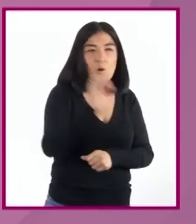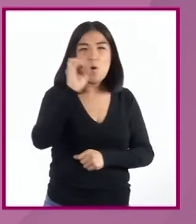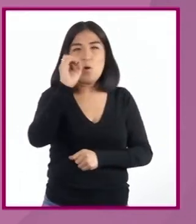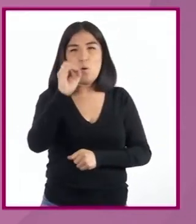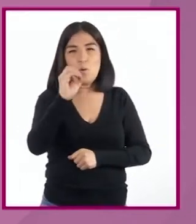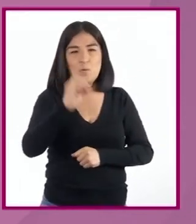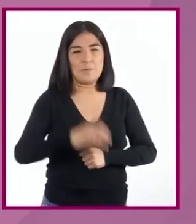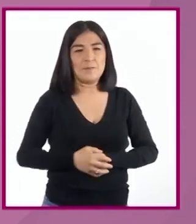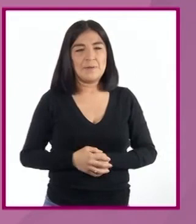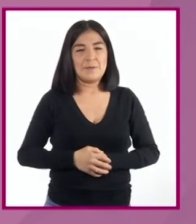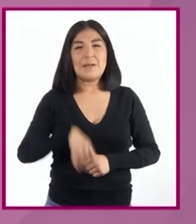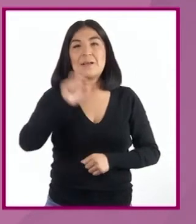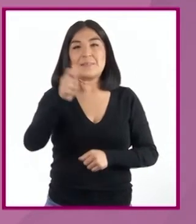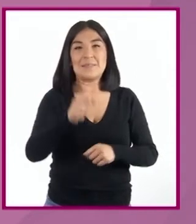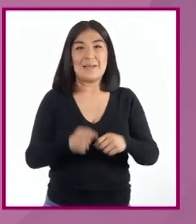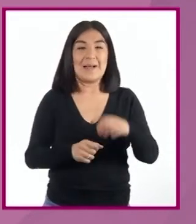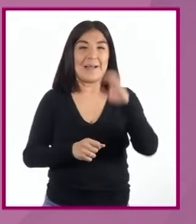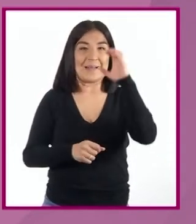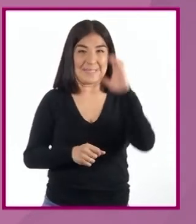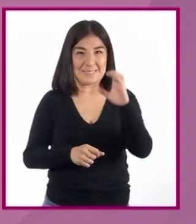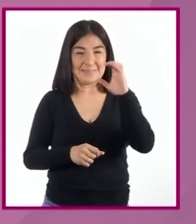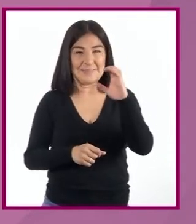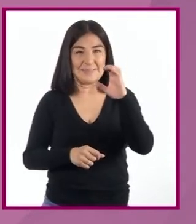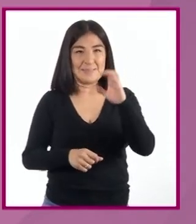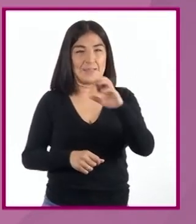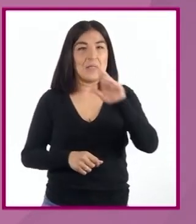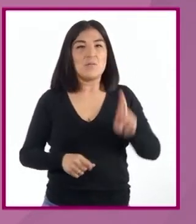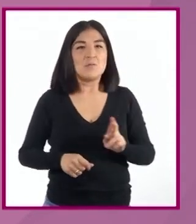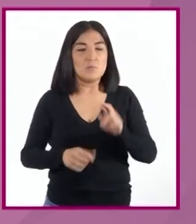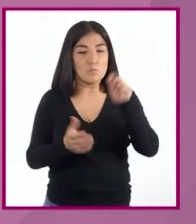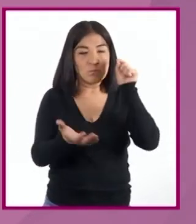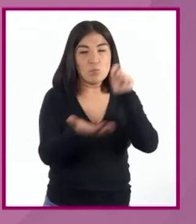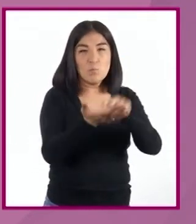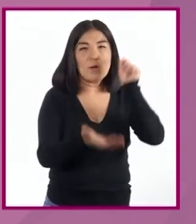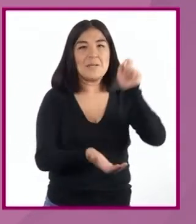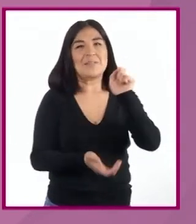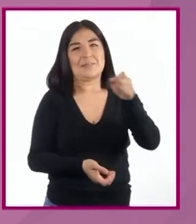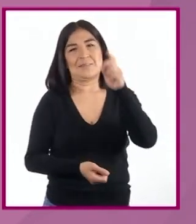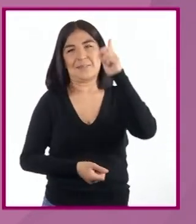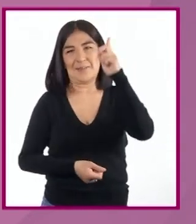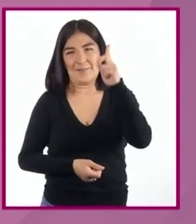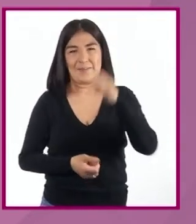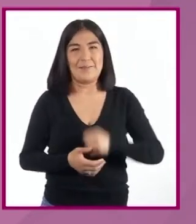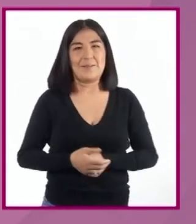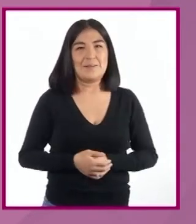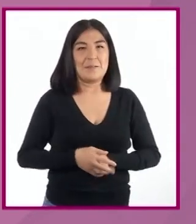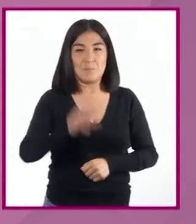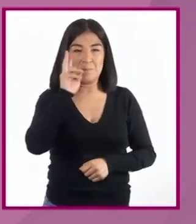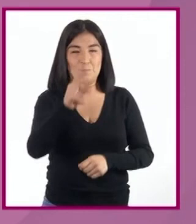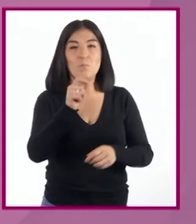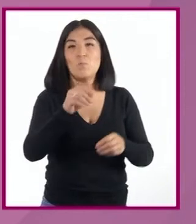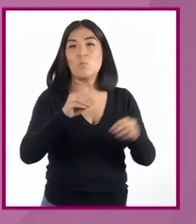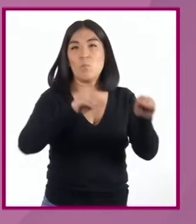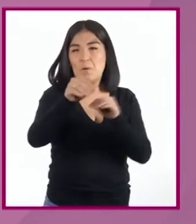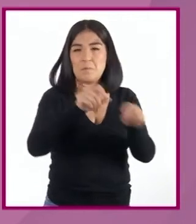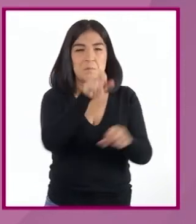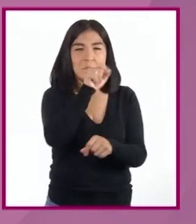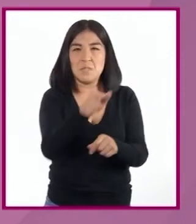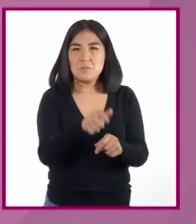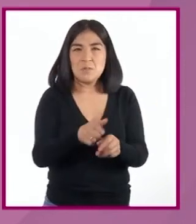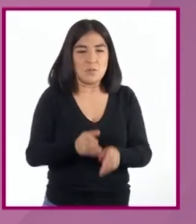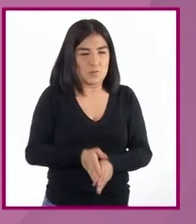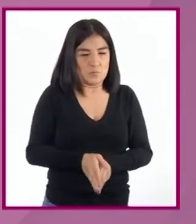margen de S del río en un punto que denotamos por D. Como se mueve siempre en línea recta,